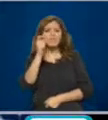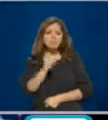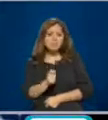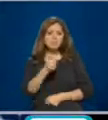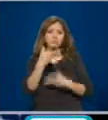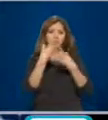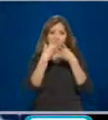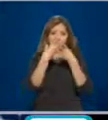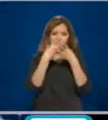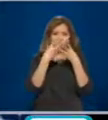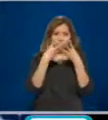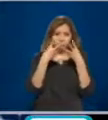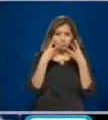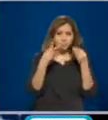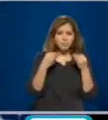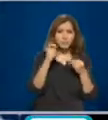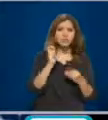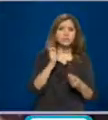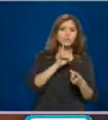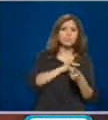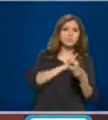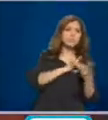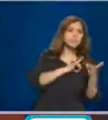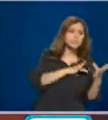la tendencia al miedo.